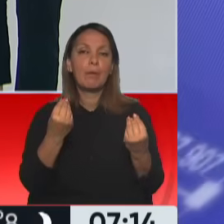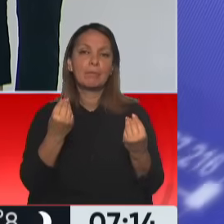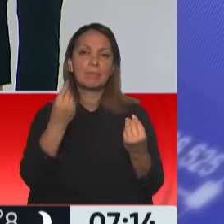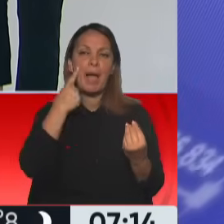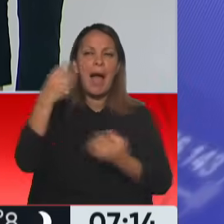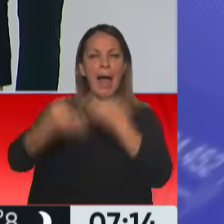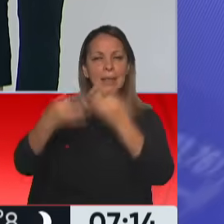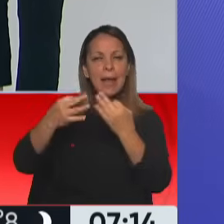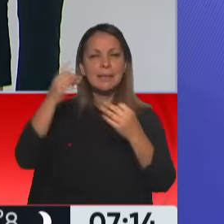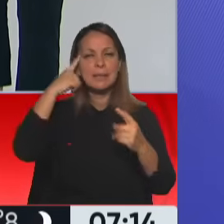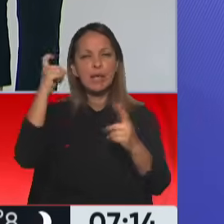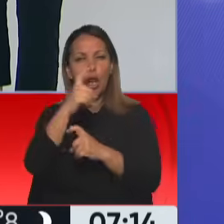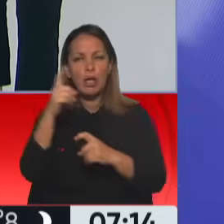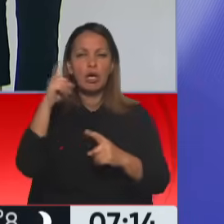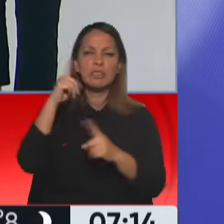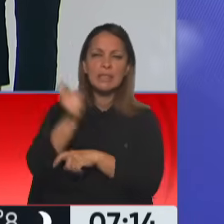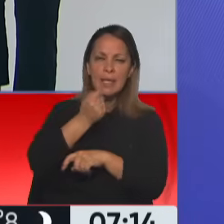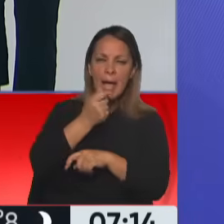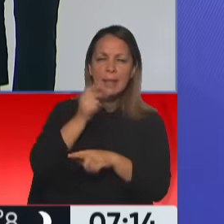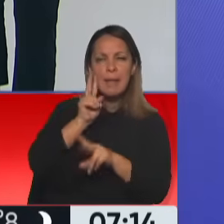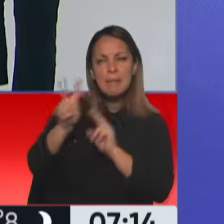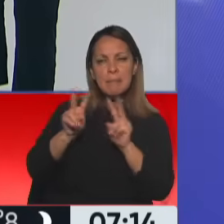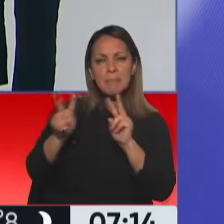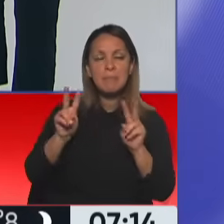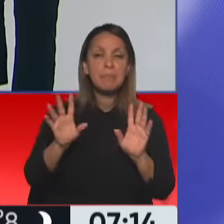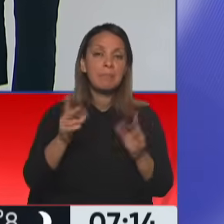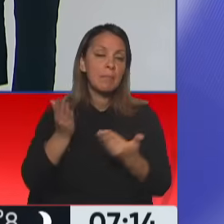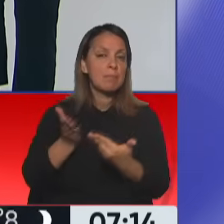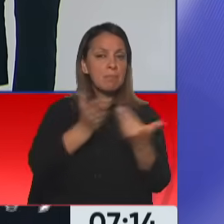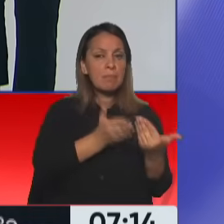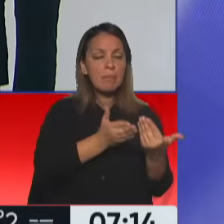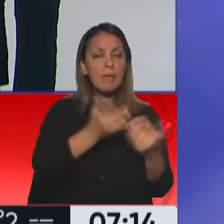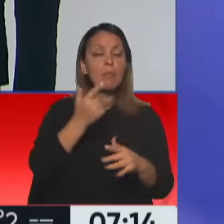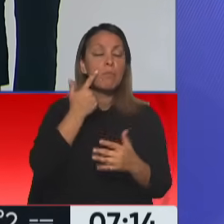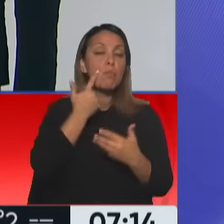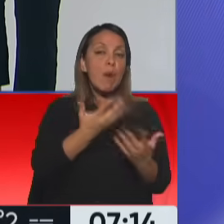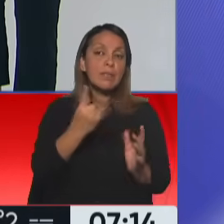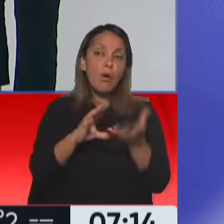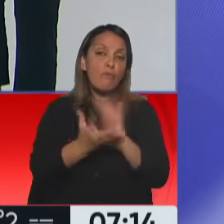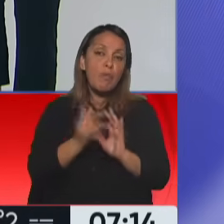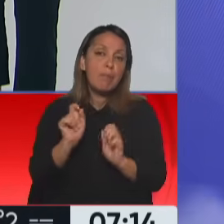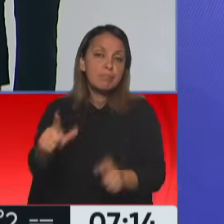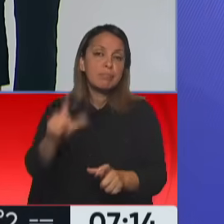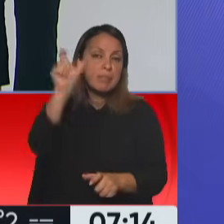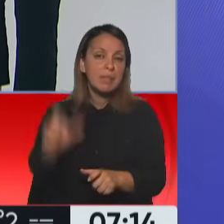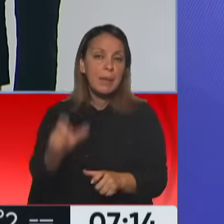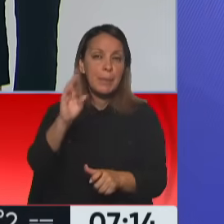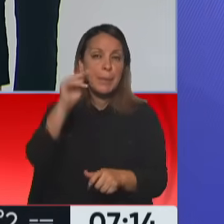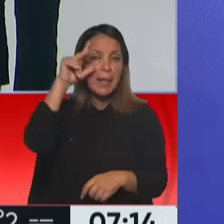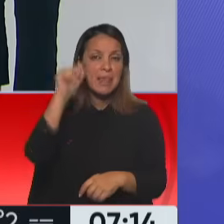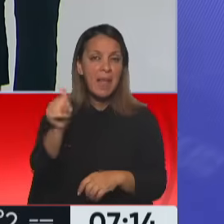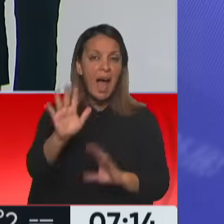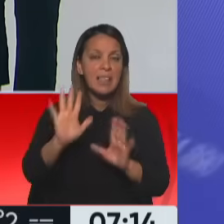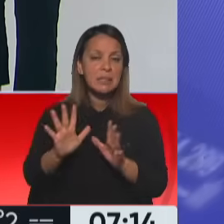psicológica y psiquiátrica, que nos interpretó o nos muestra una manera de ser de Brenda Cecilia Agüero, con esta